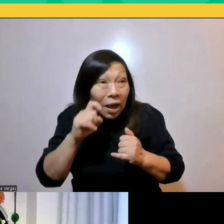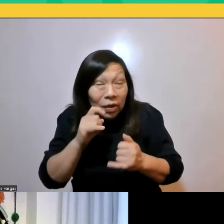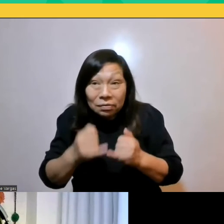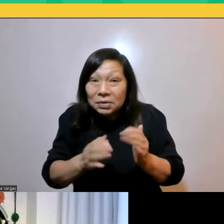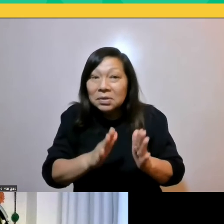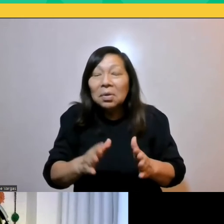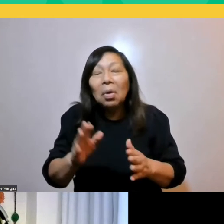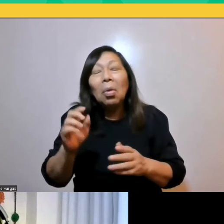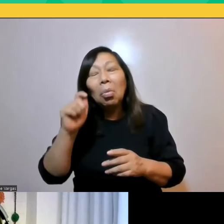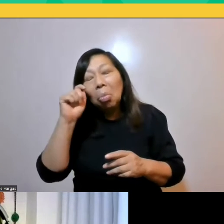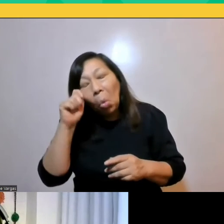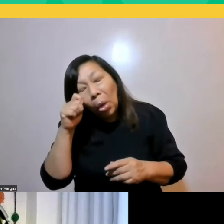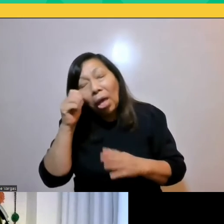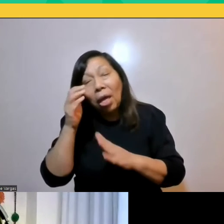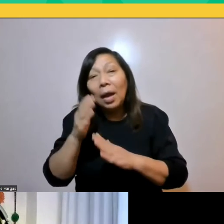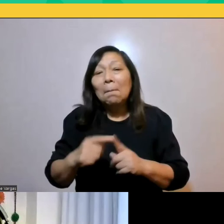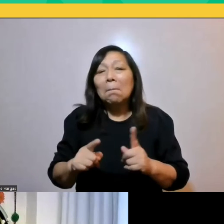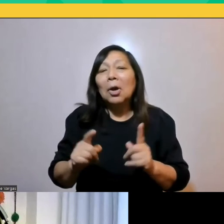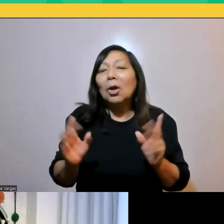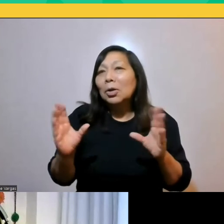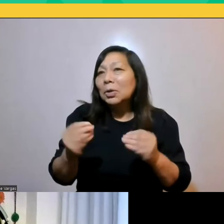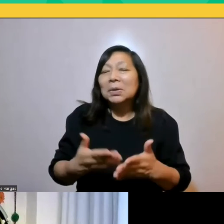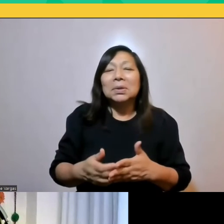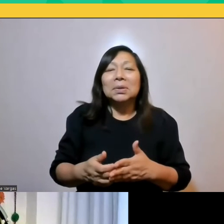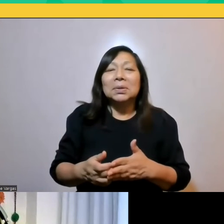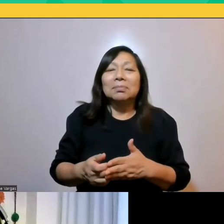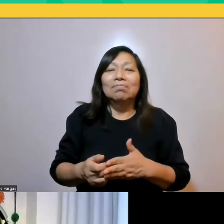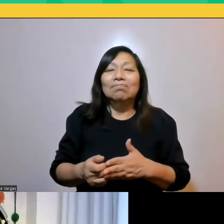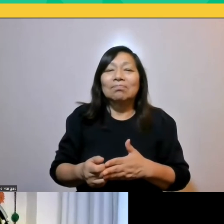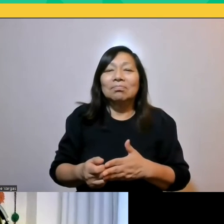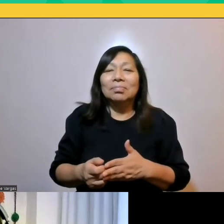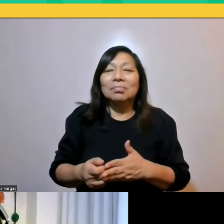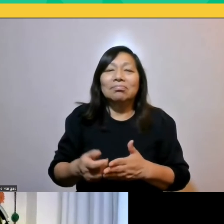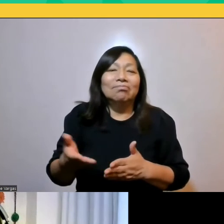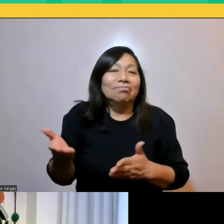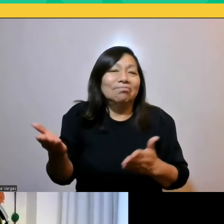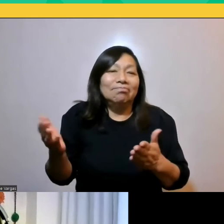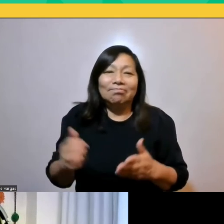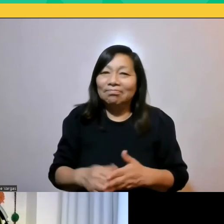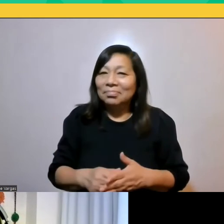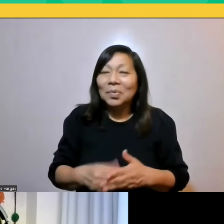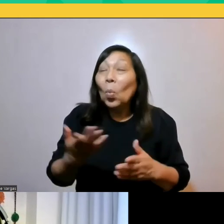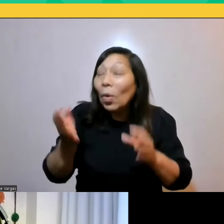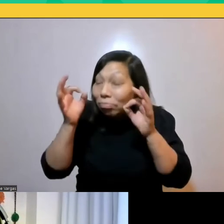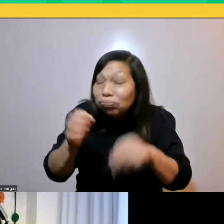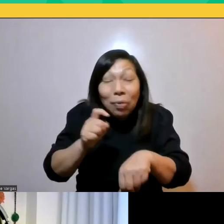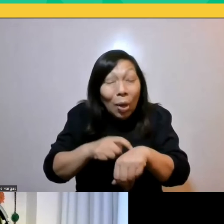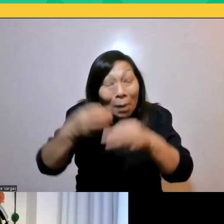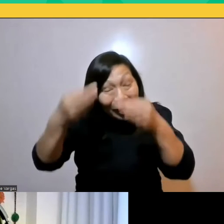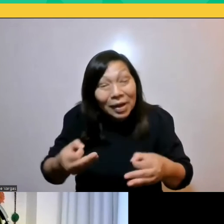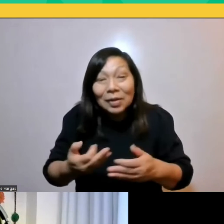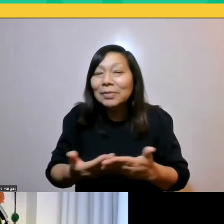quedarse dormida, que pase la noche o que pase, pues, te va, no sé, no hay un tiempo exacto, digamos,